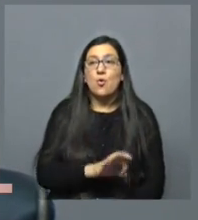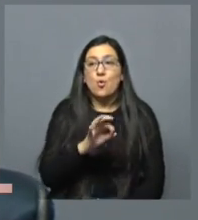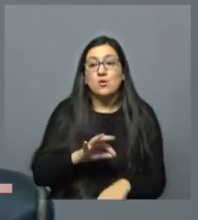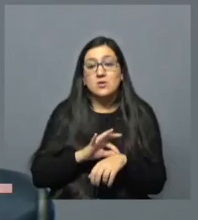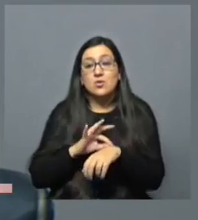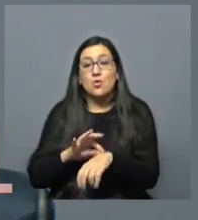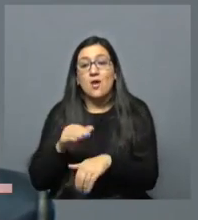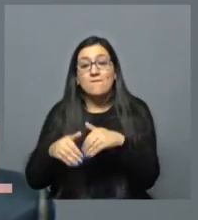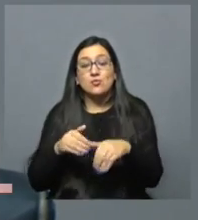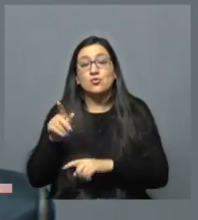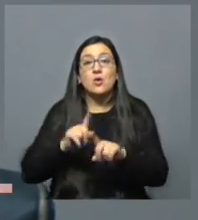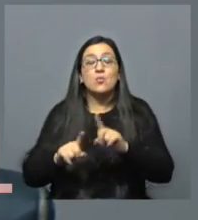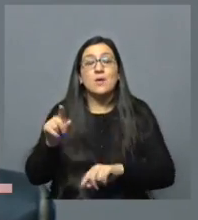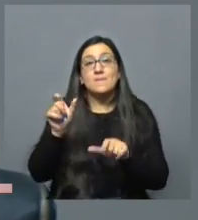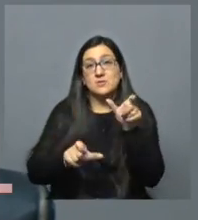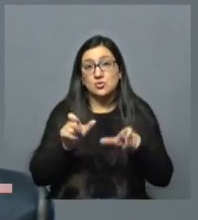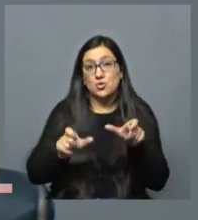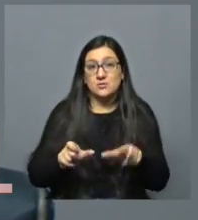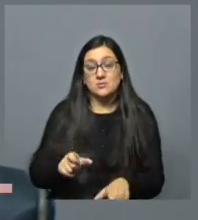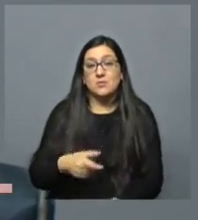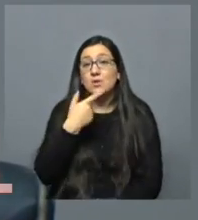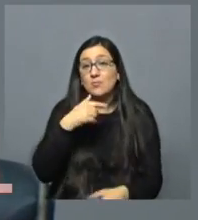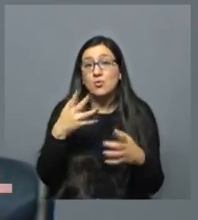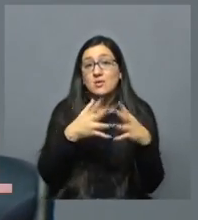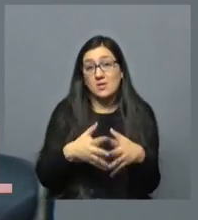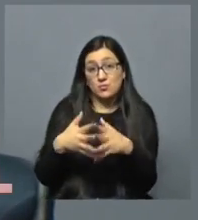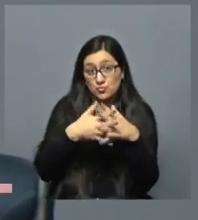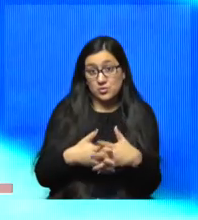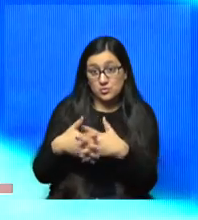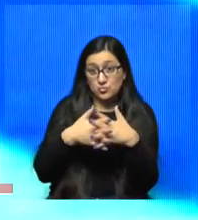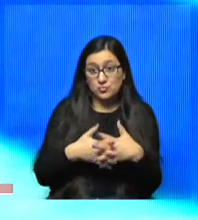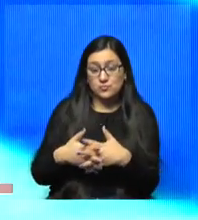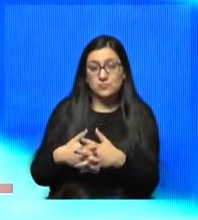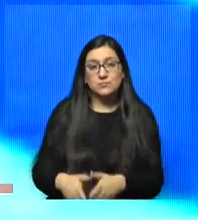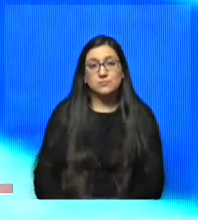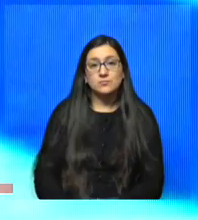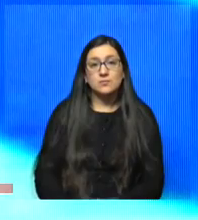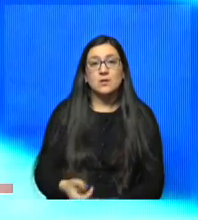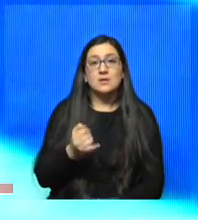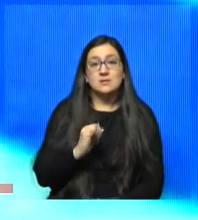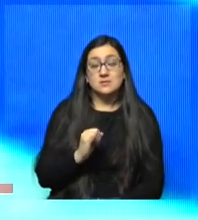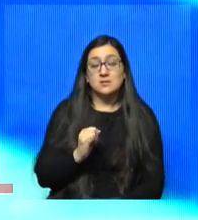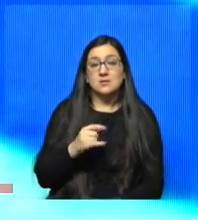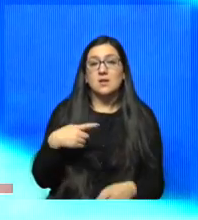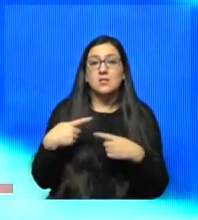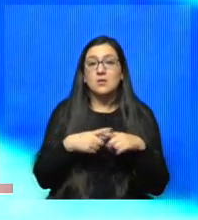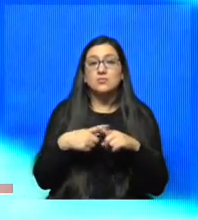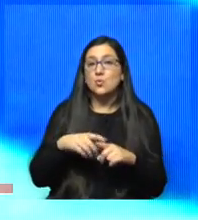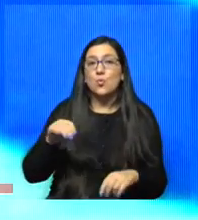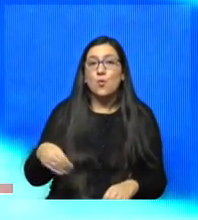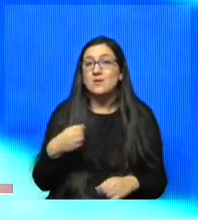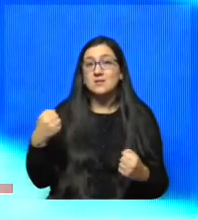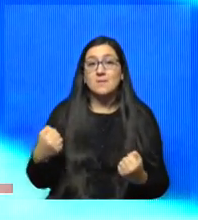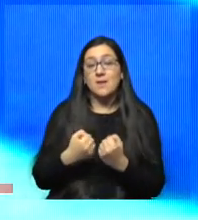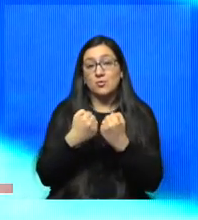el voto de algunas personas. Pasó en Estados Unidos también, ¿no? Es que está en discusión cuál es el impacto que tiene. Lo